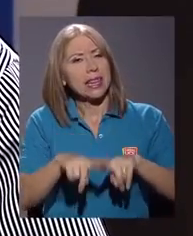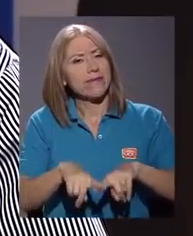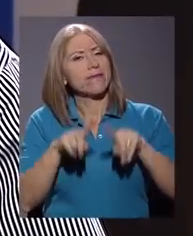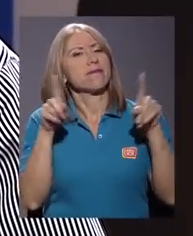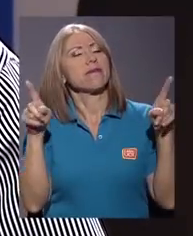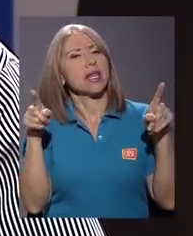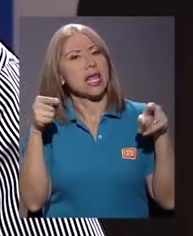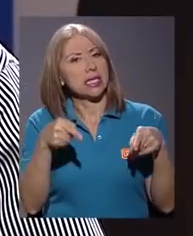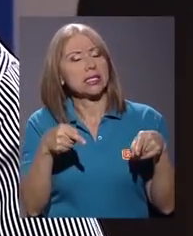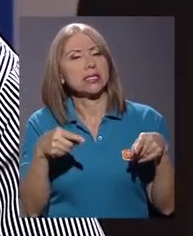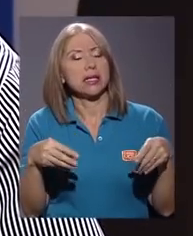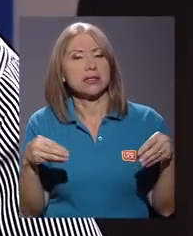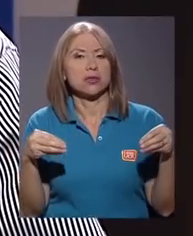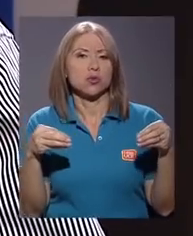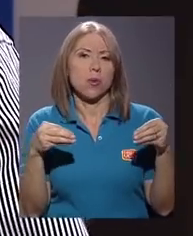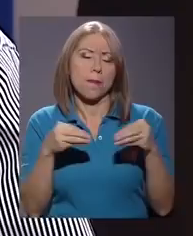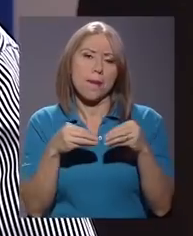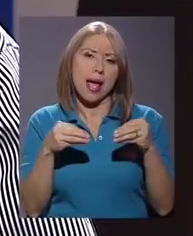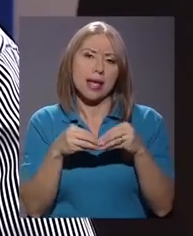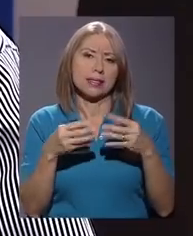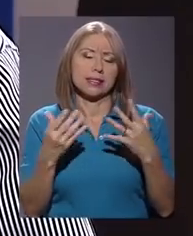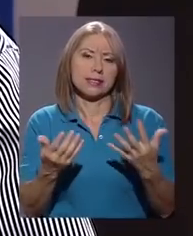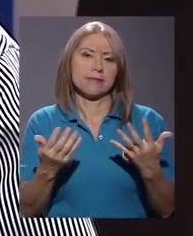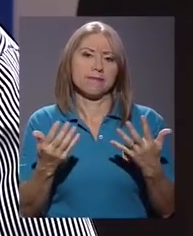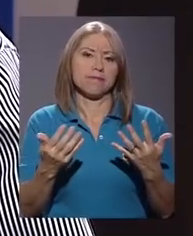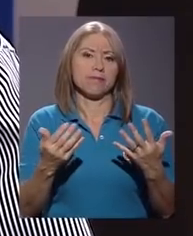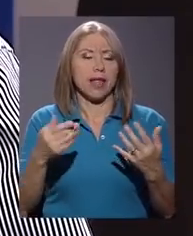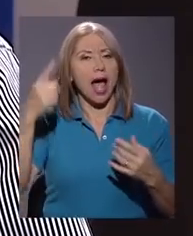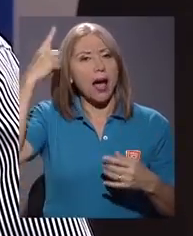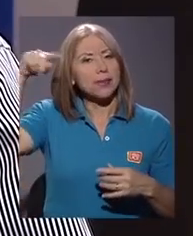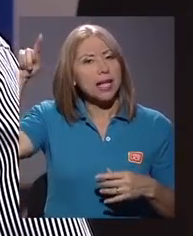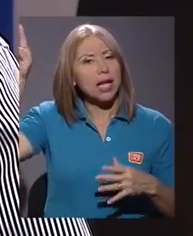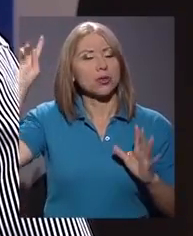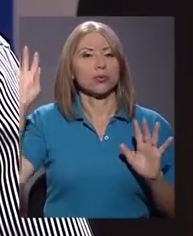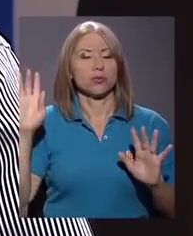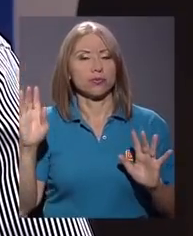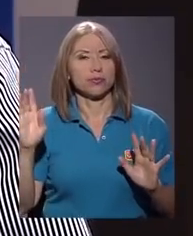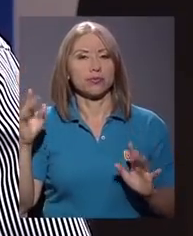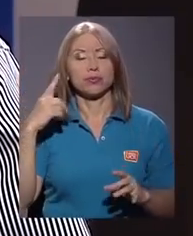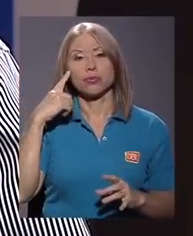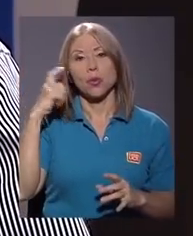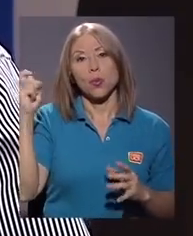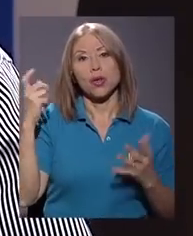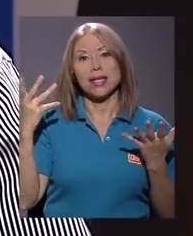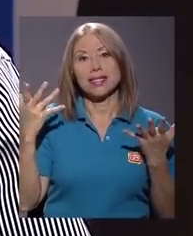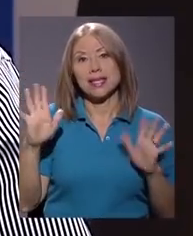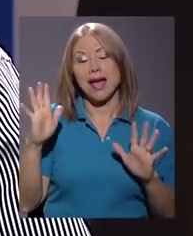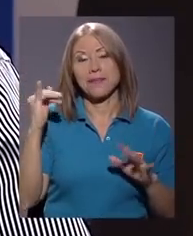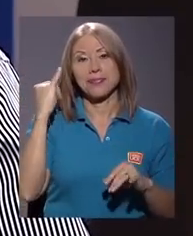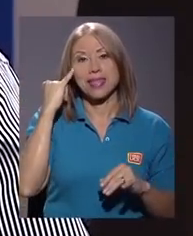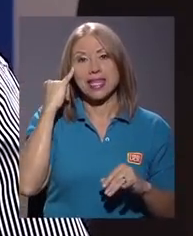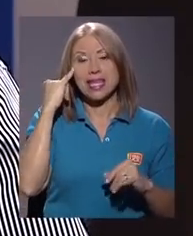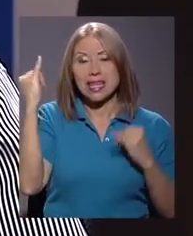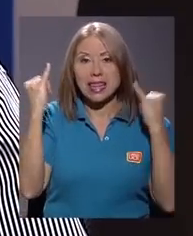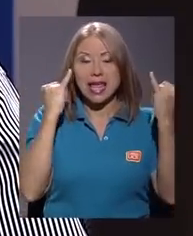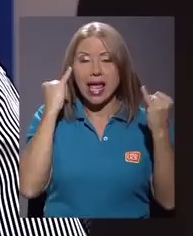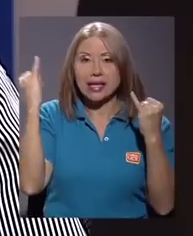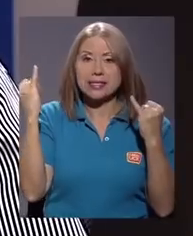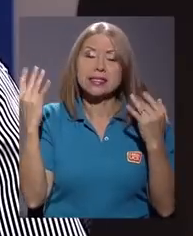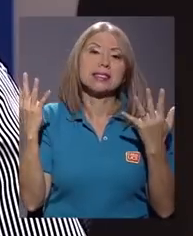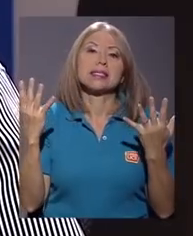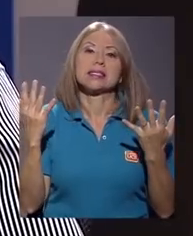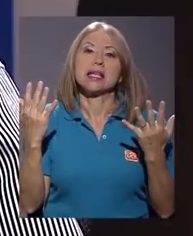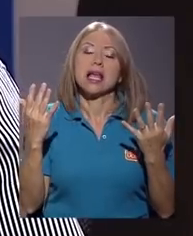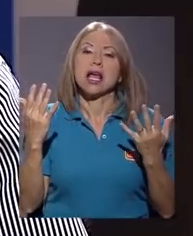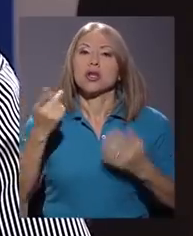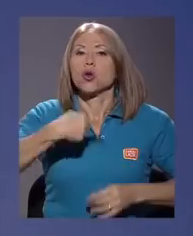eh más de nivel abstracto verdad porque ya las ideas no no las